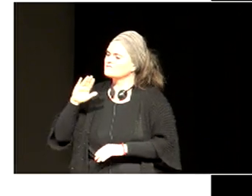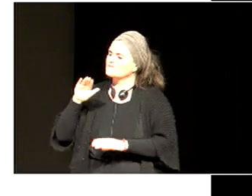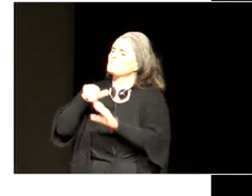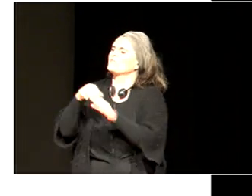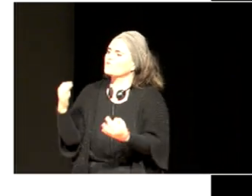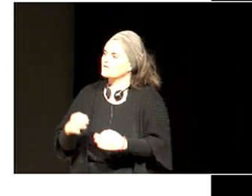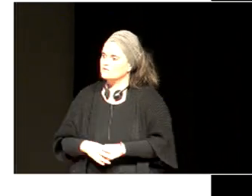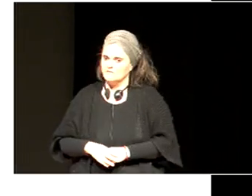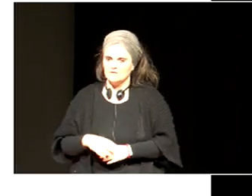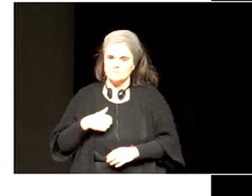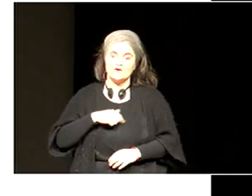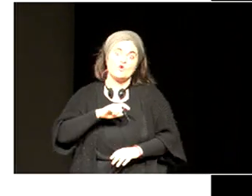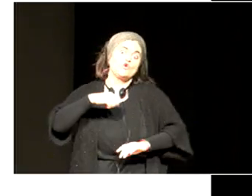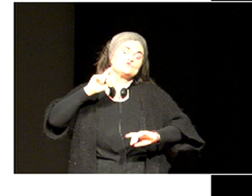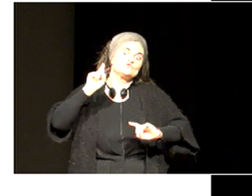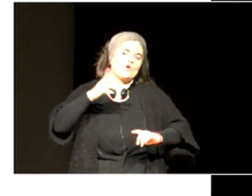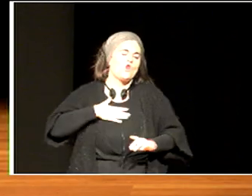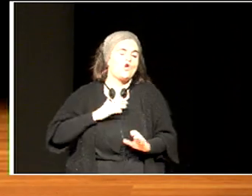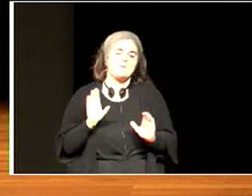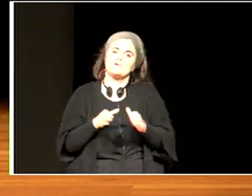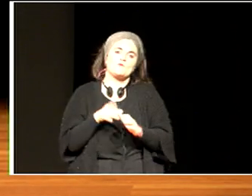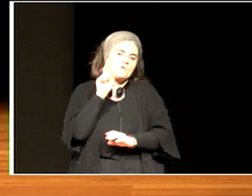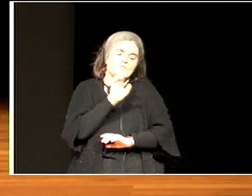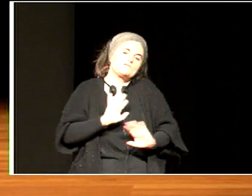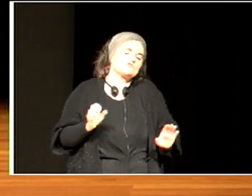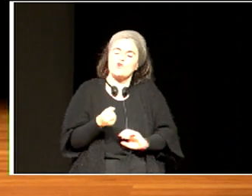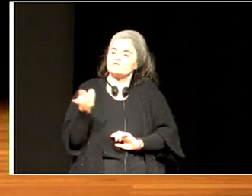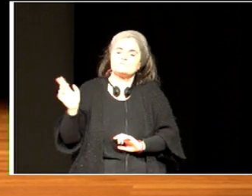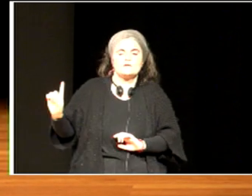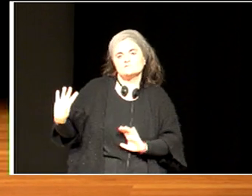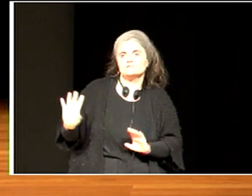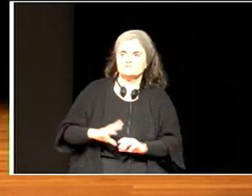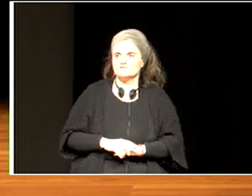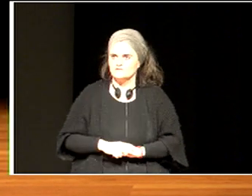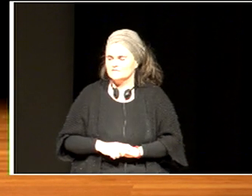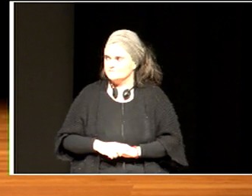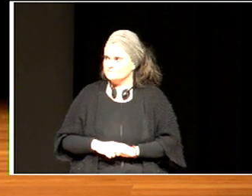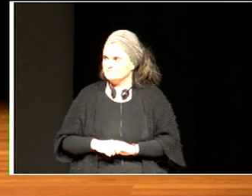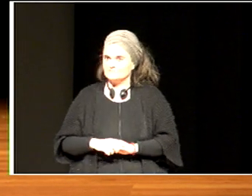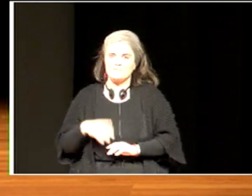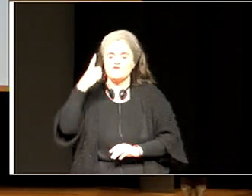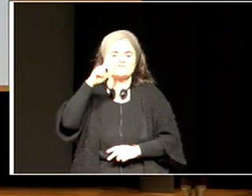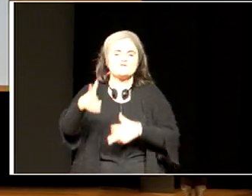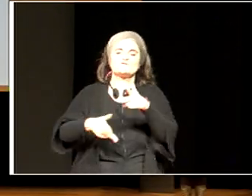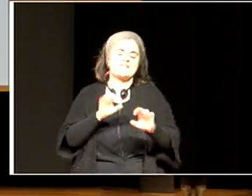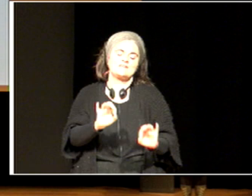pero eso sólo pasa en el mío claro eso también es verdad que sé que en euskadi eso no pasa